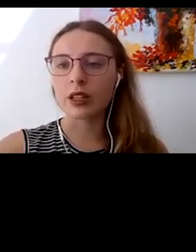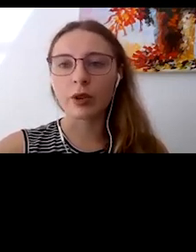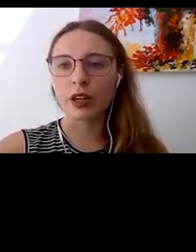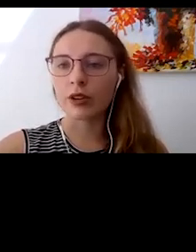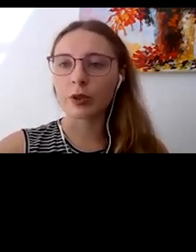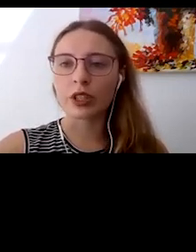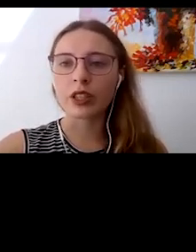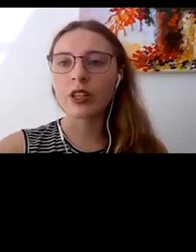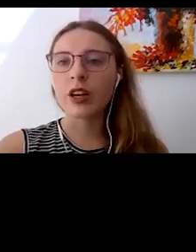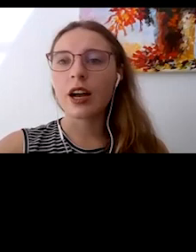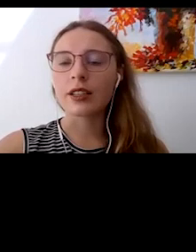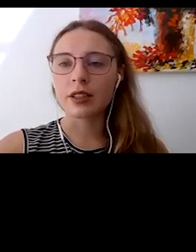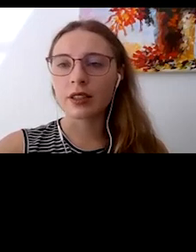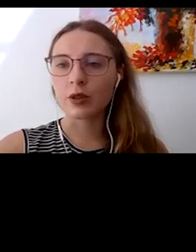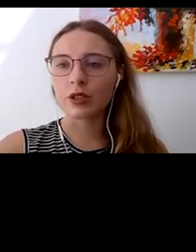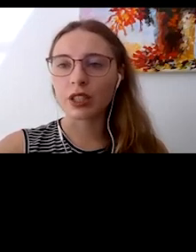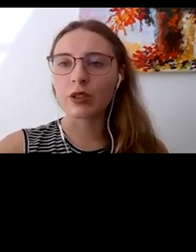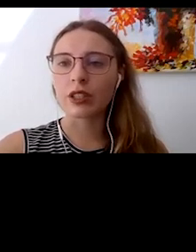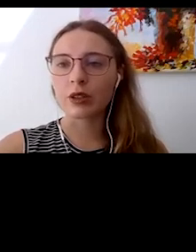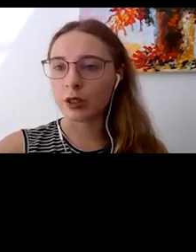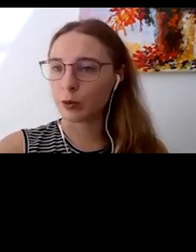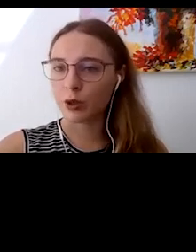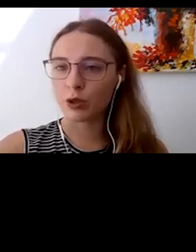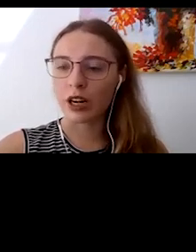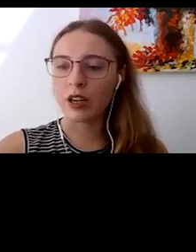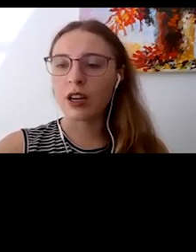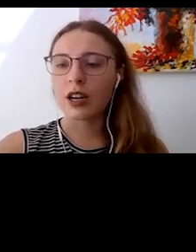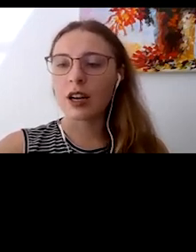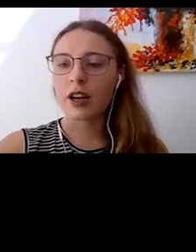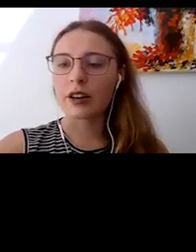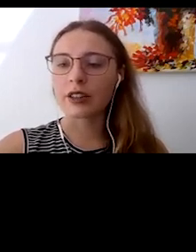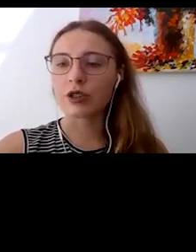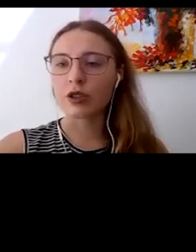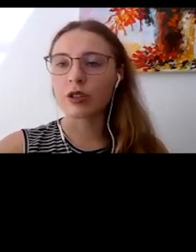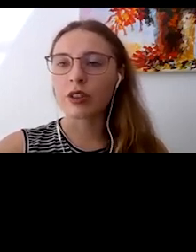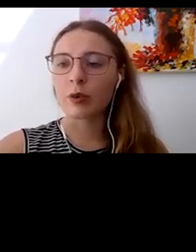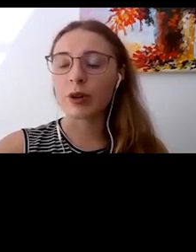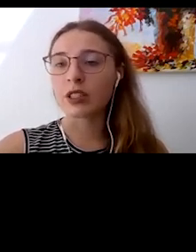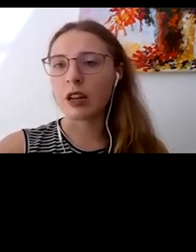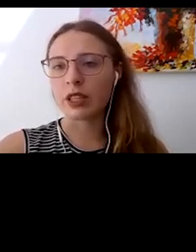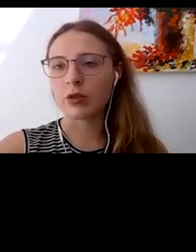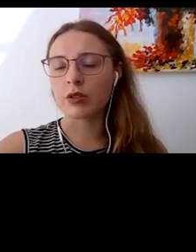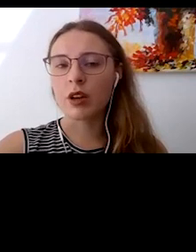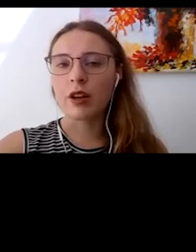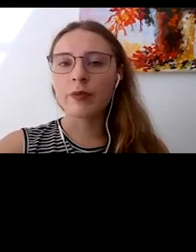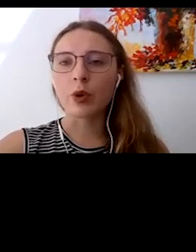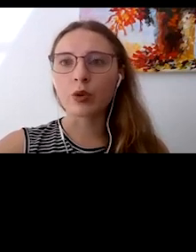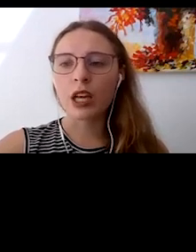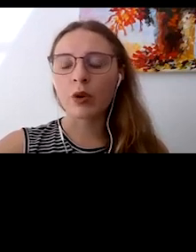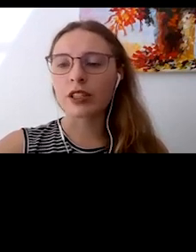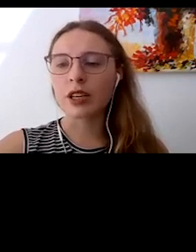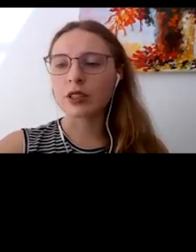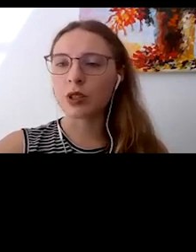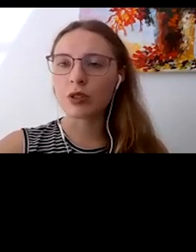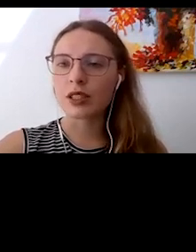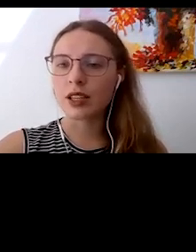al tribunal correspondiente, a hacer del conocimiento de que no es proporcional la retención por parte de alimentos. Por otro lado,